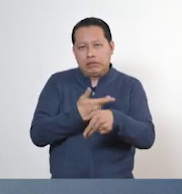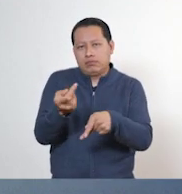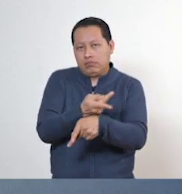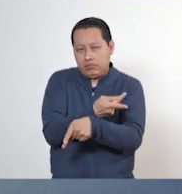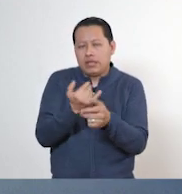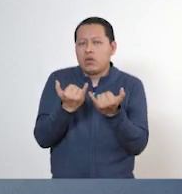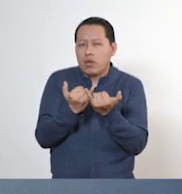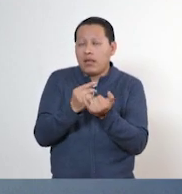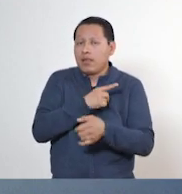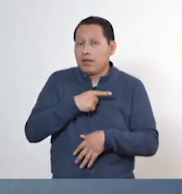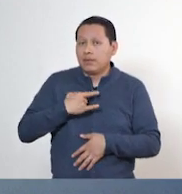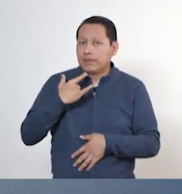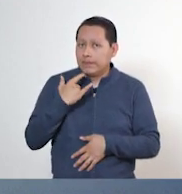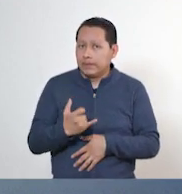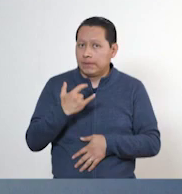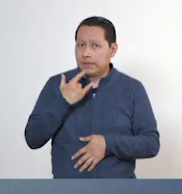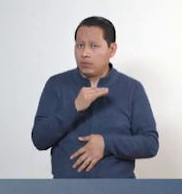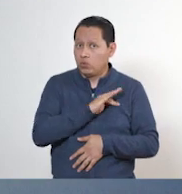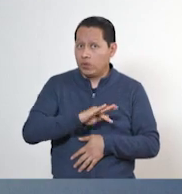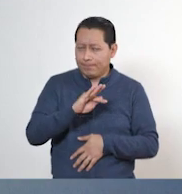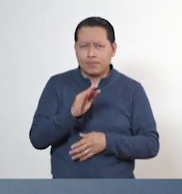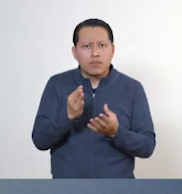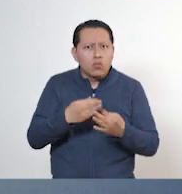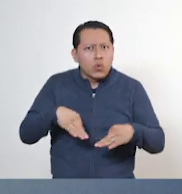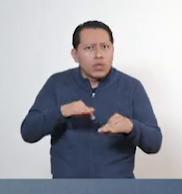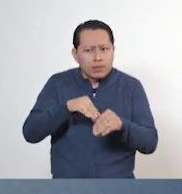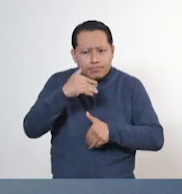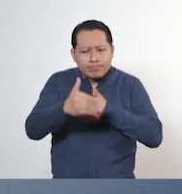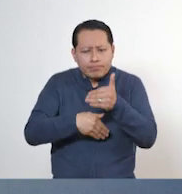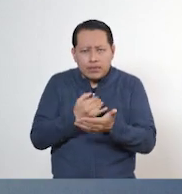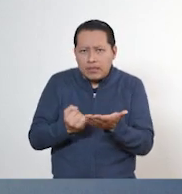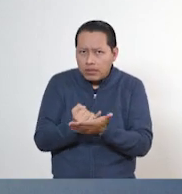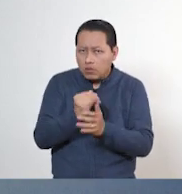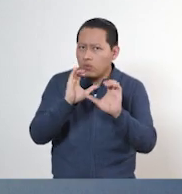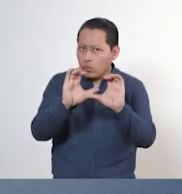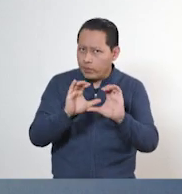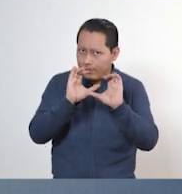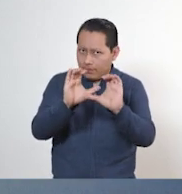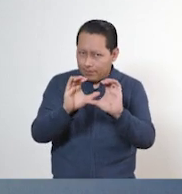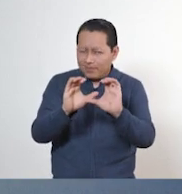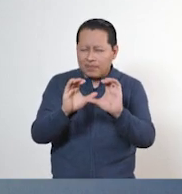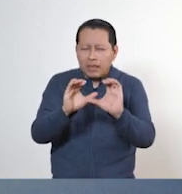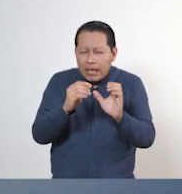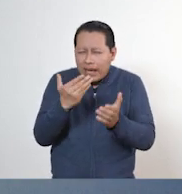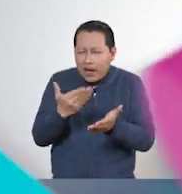supuesto, esforzarnos para ser cuidadosos en futuras decisiones. ¿Les parece si vamos a ver cómo acaba esta historia?